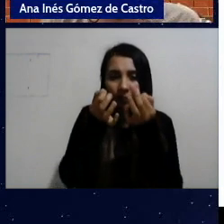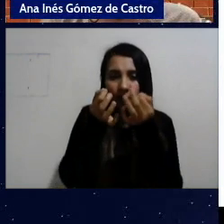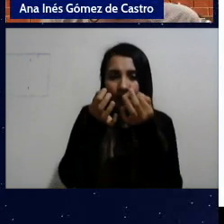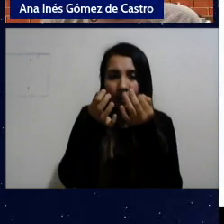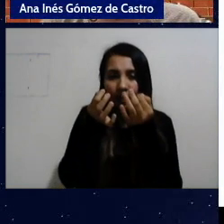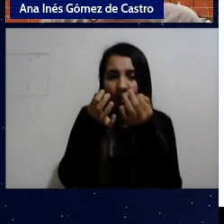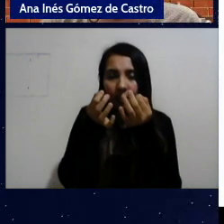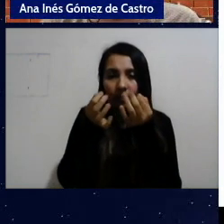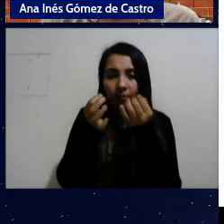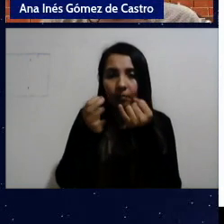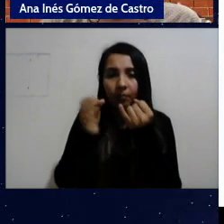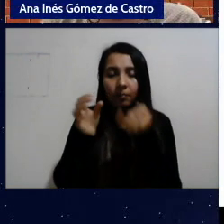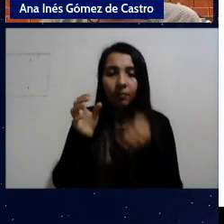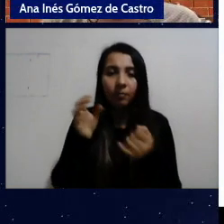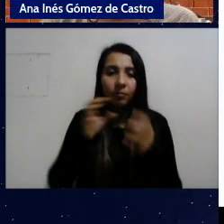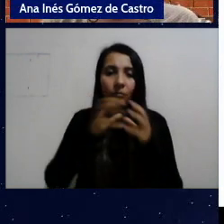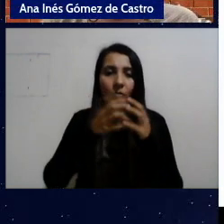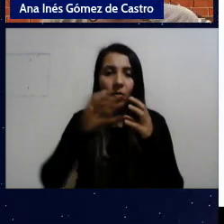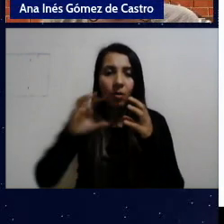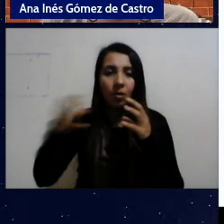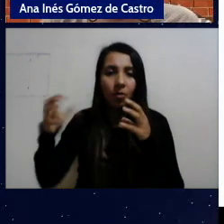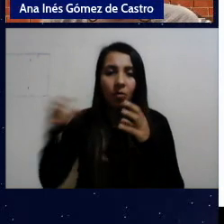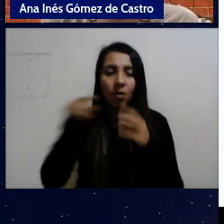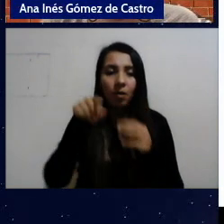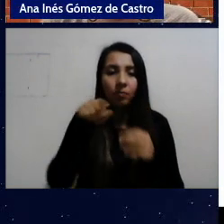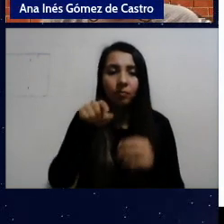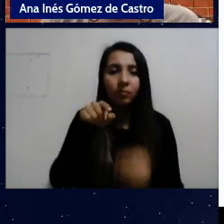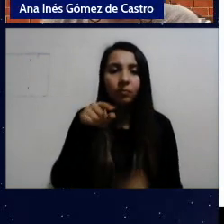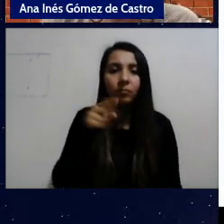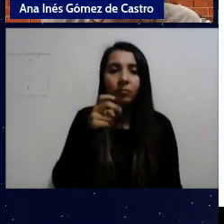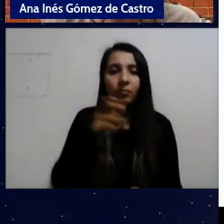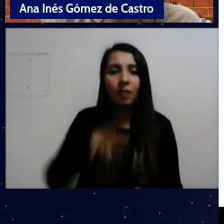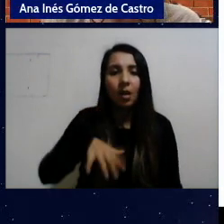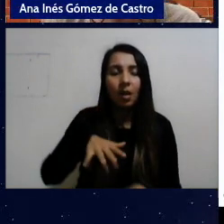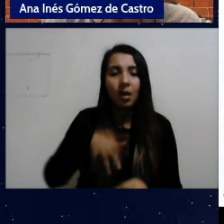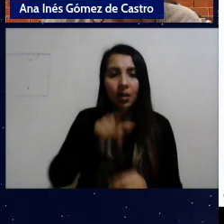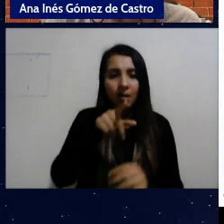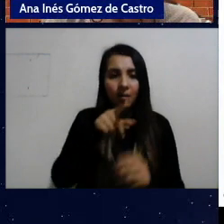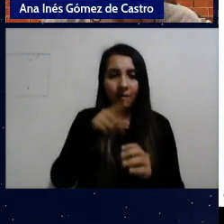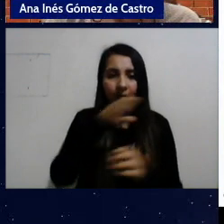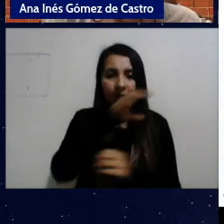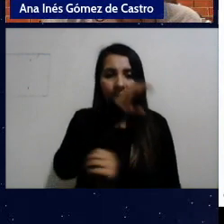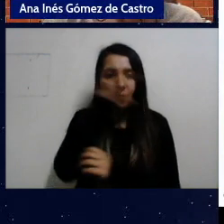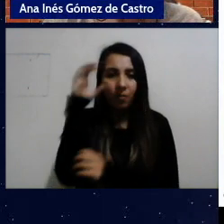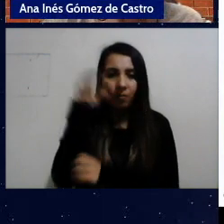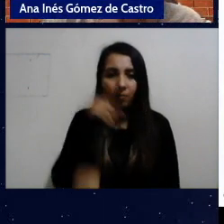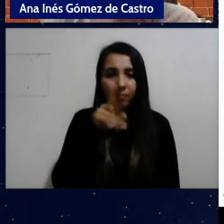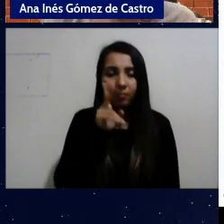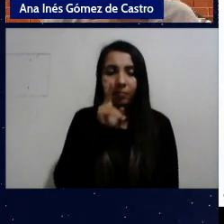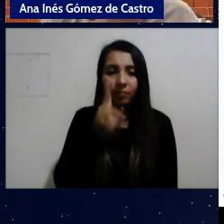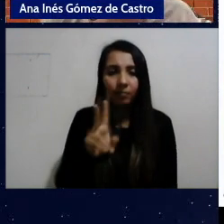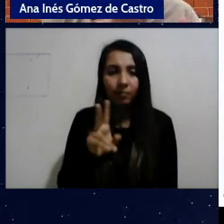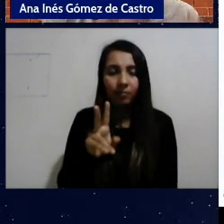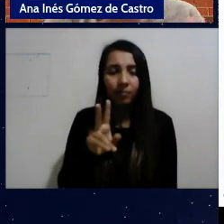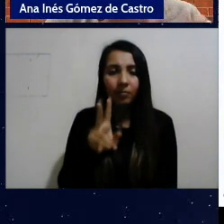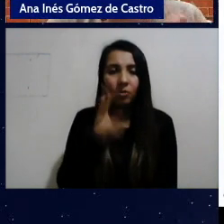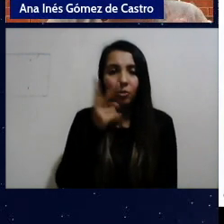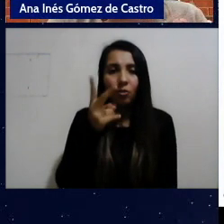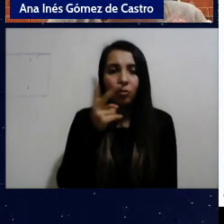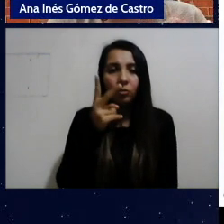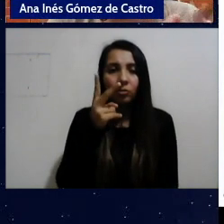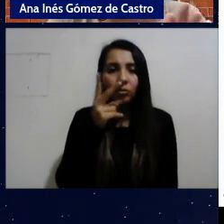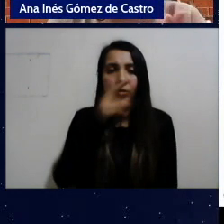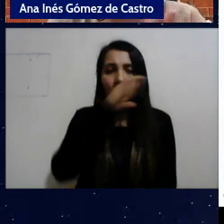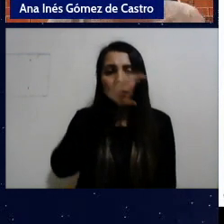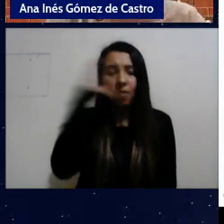una molécula quiral. A ser quiral quiere decir que, tal y como se muestra en la imagen, veis